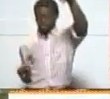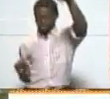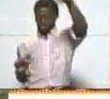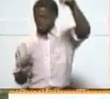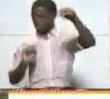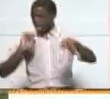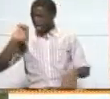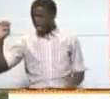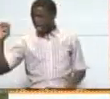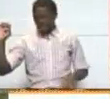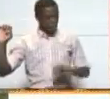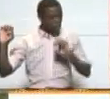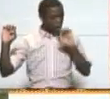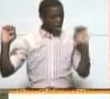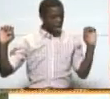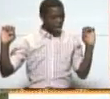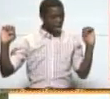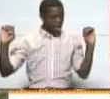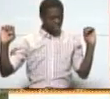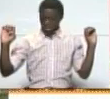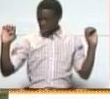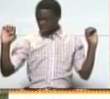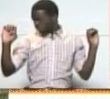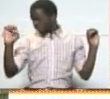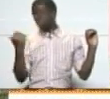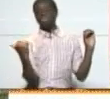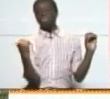este, oeste y qué